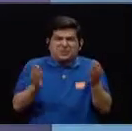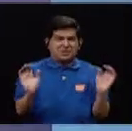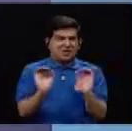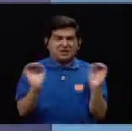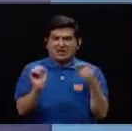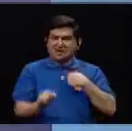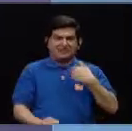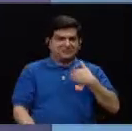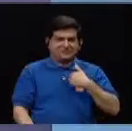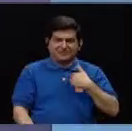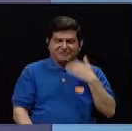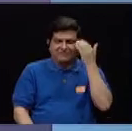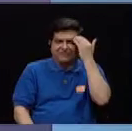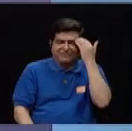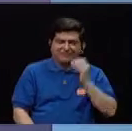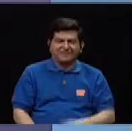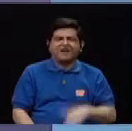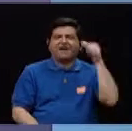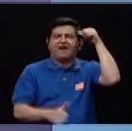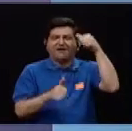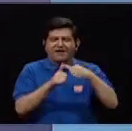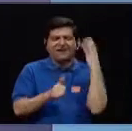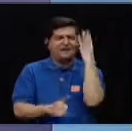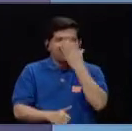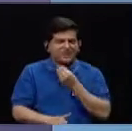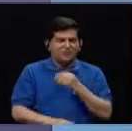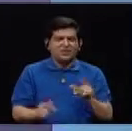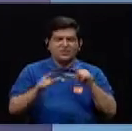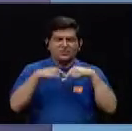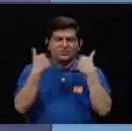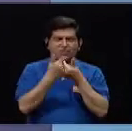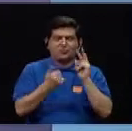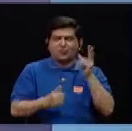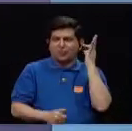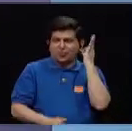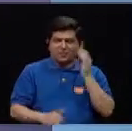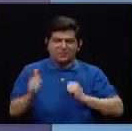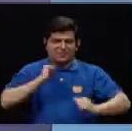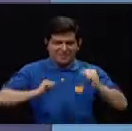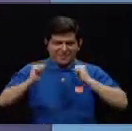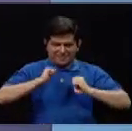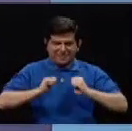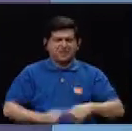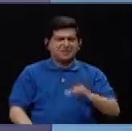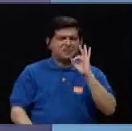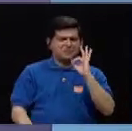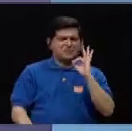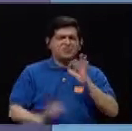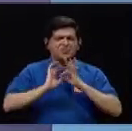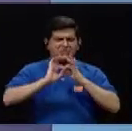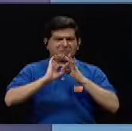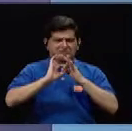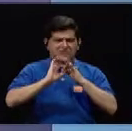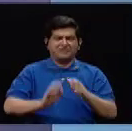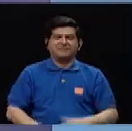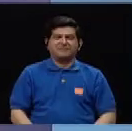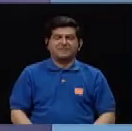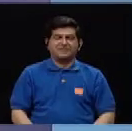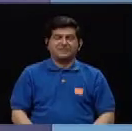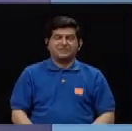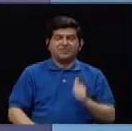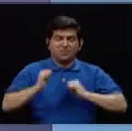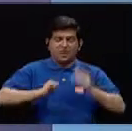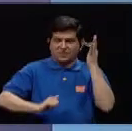Nada. Entonces tengo recuerdos muy lindos porque el grupo de compañeras actrices nos llevábamos muy bien. Cuando vino